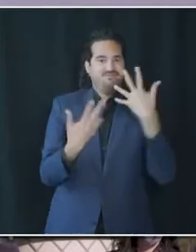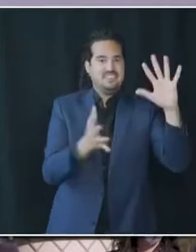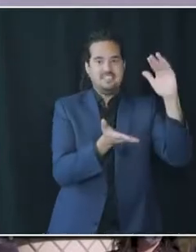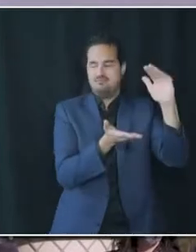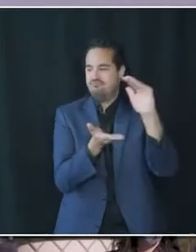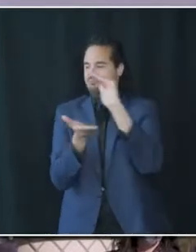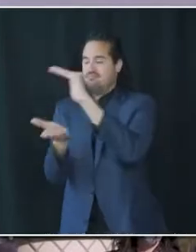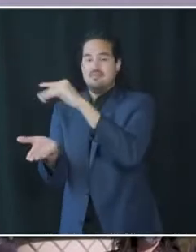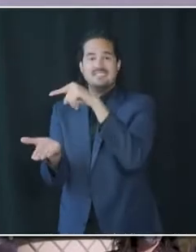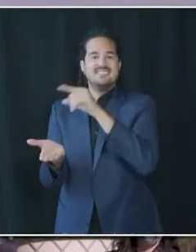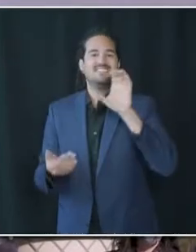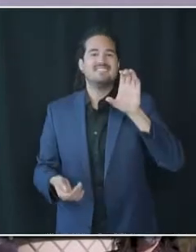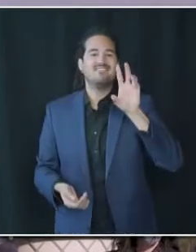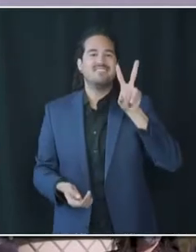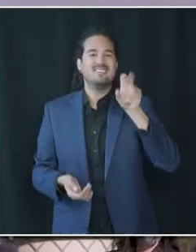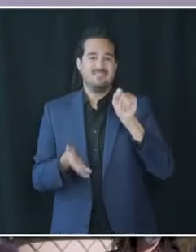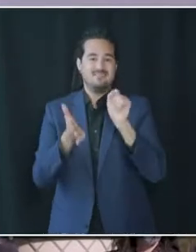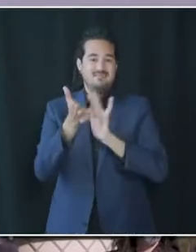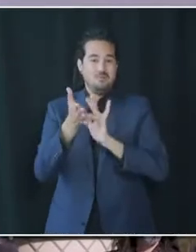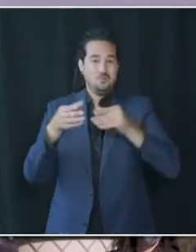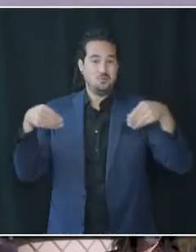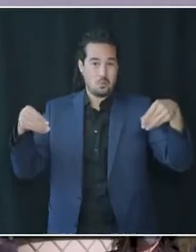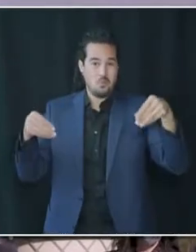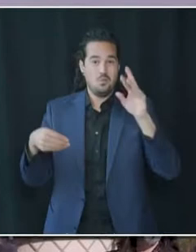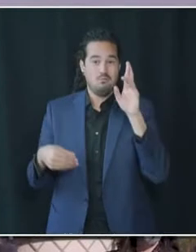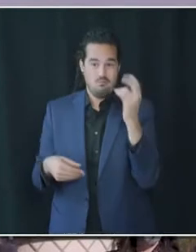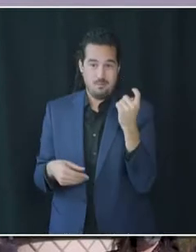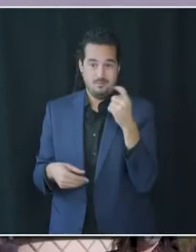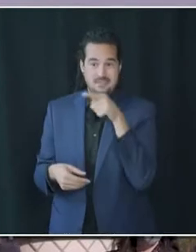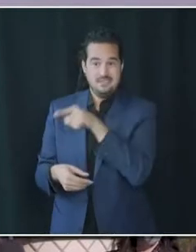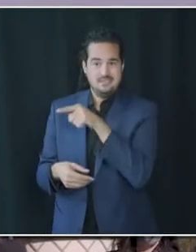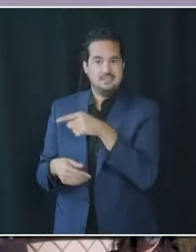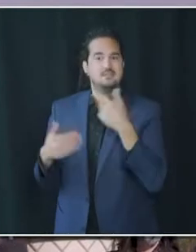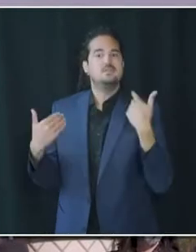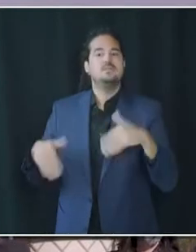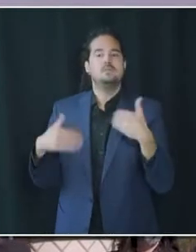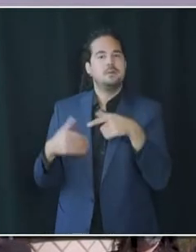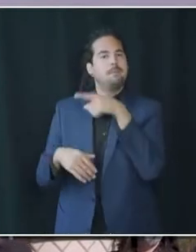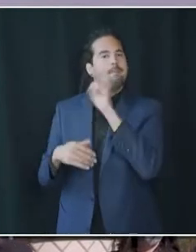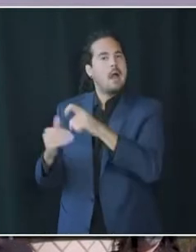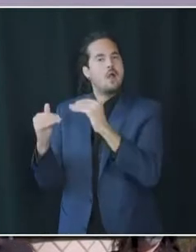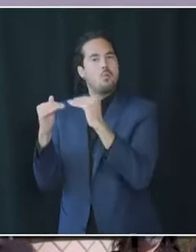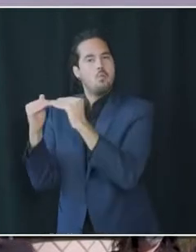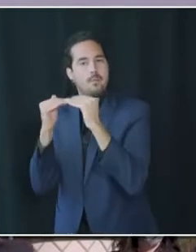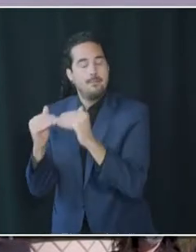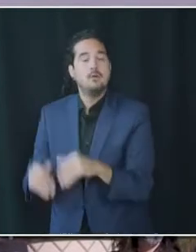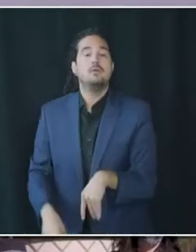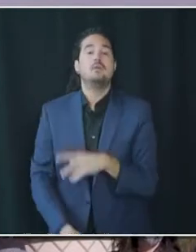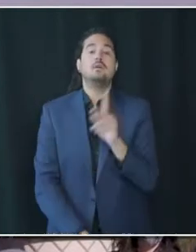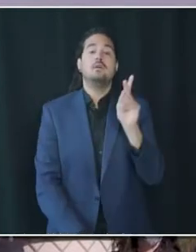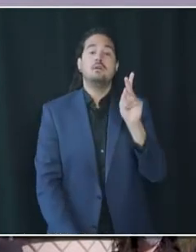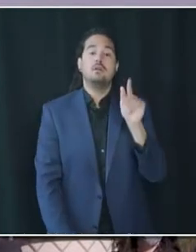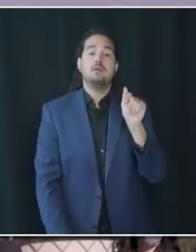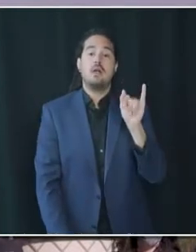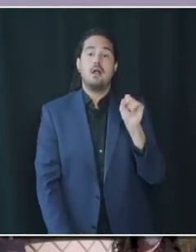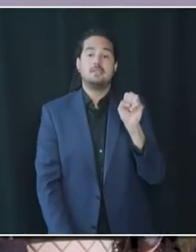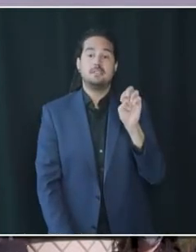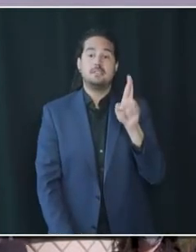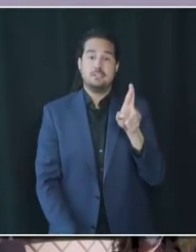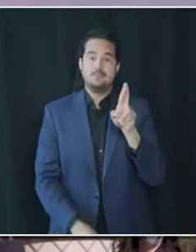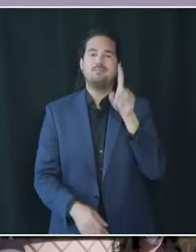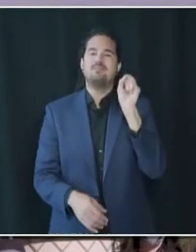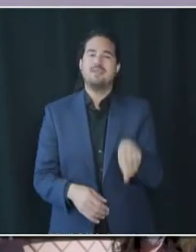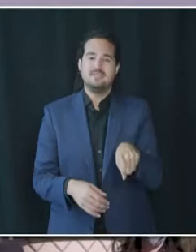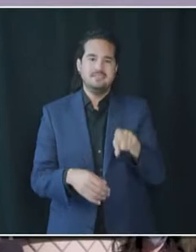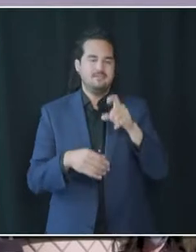enviamos con un lente de equidad para que caigan y administrará la verdad de esto se comunidades marginalizadas